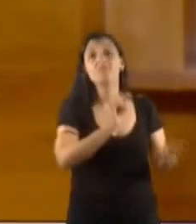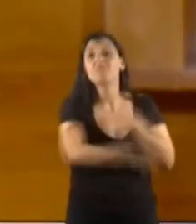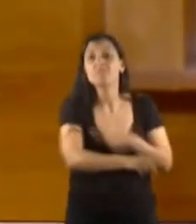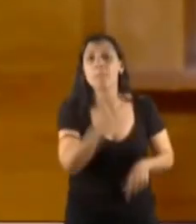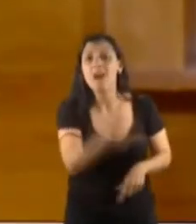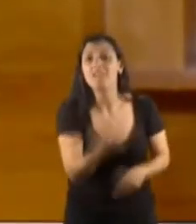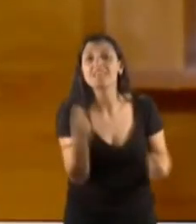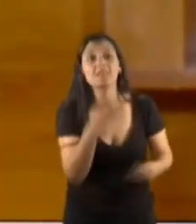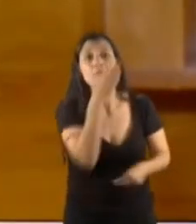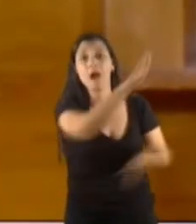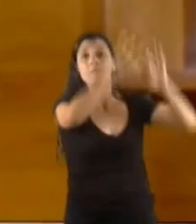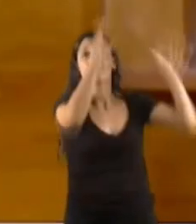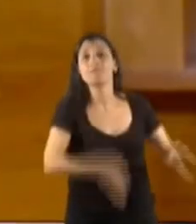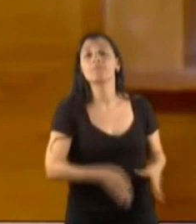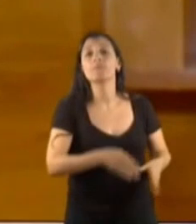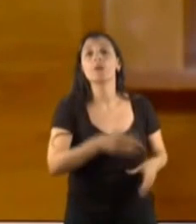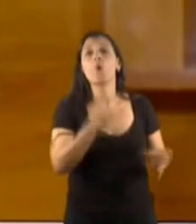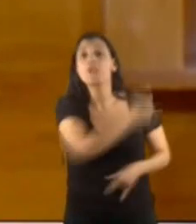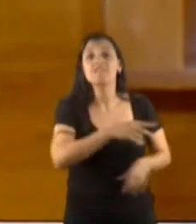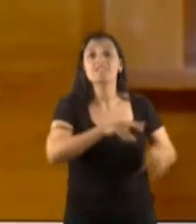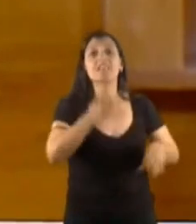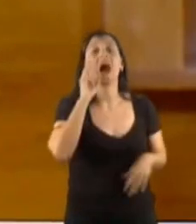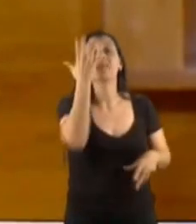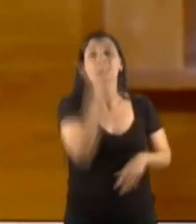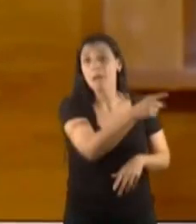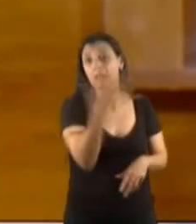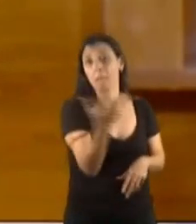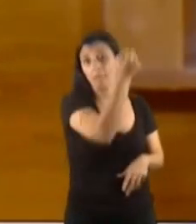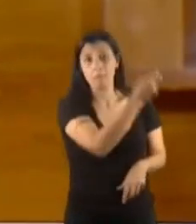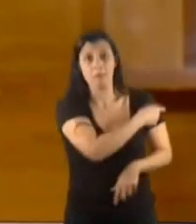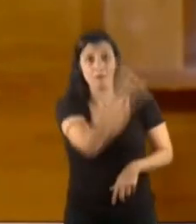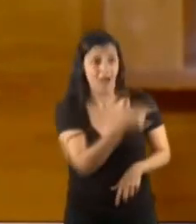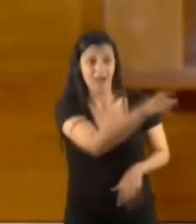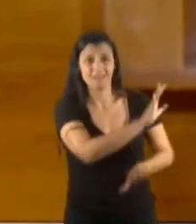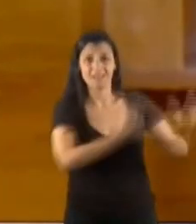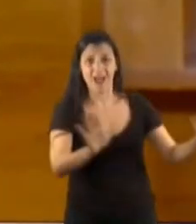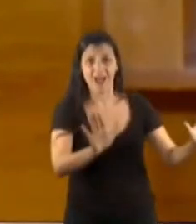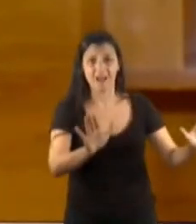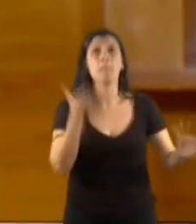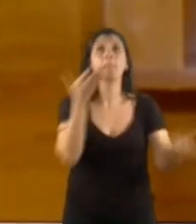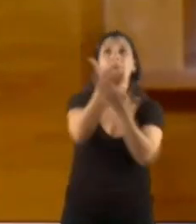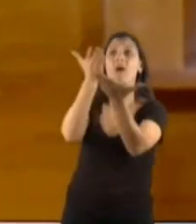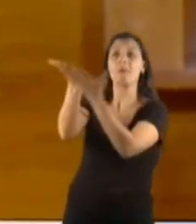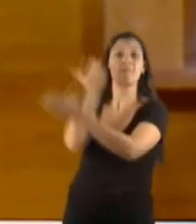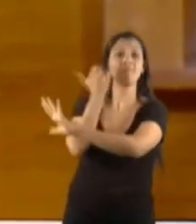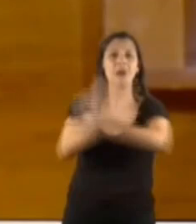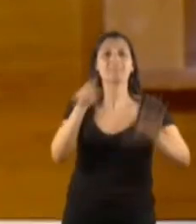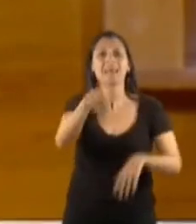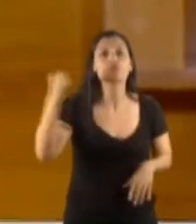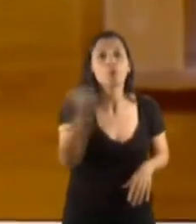de ciencia donde se está entregando legajos de víctimas desaparecidas de víctimas del terrorismo de